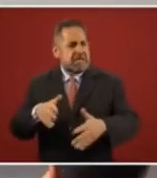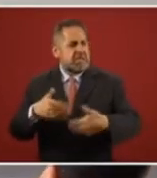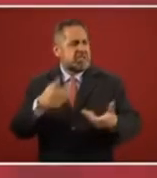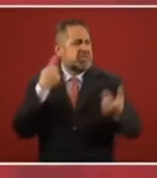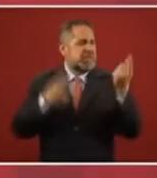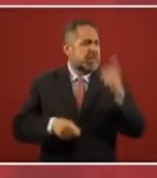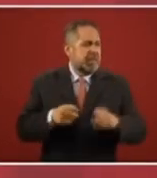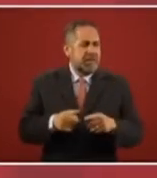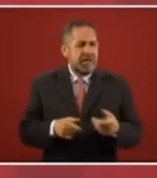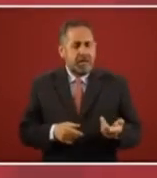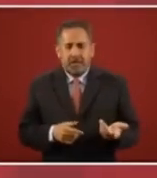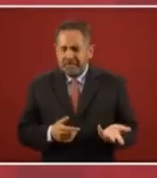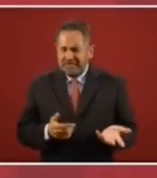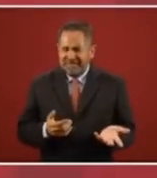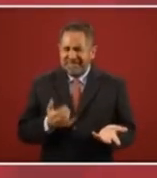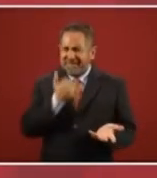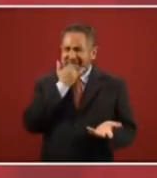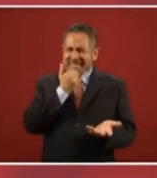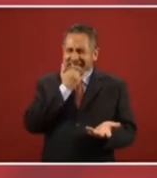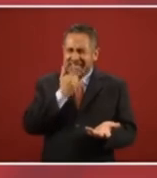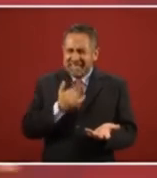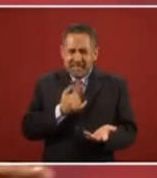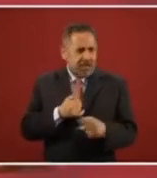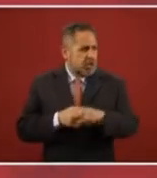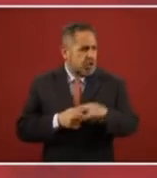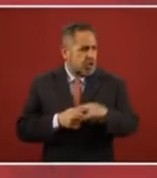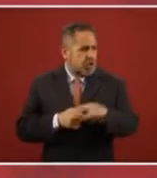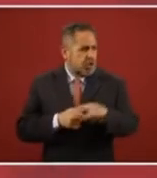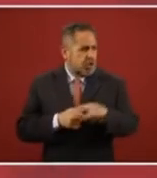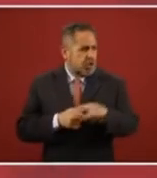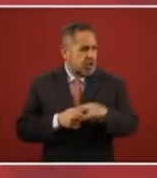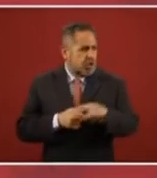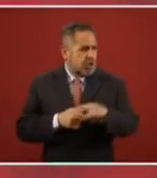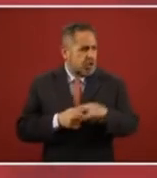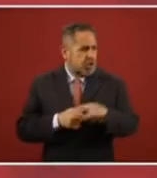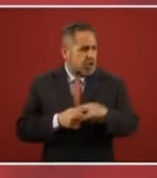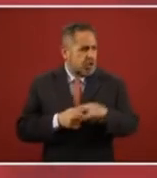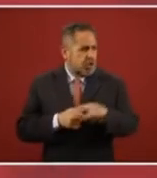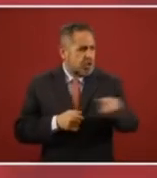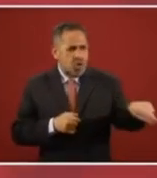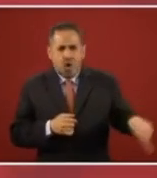pero si no te quieren prefiero